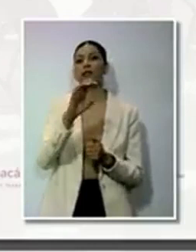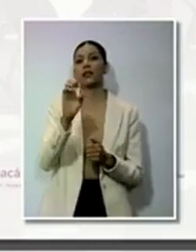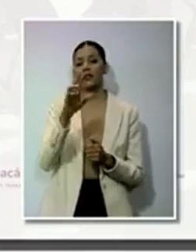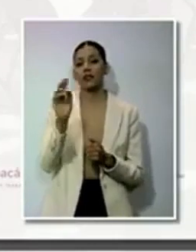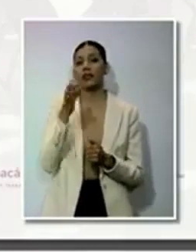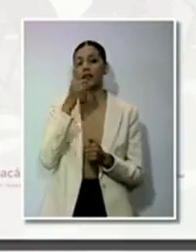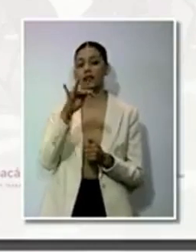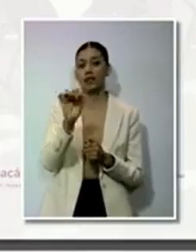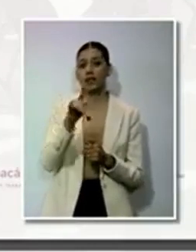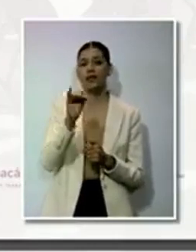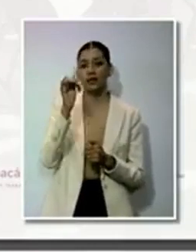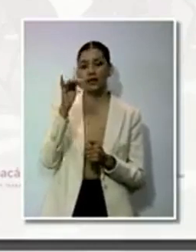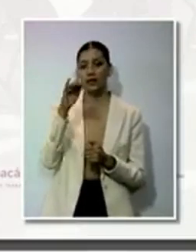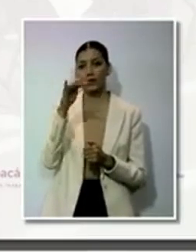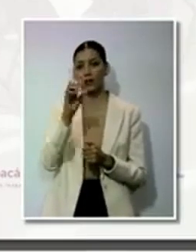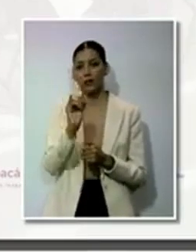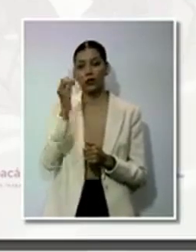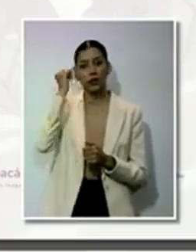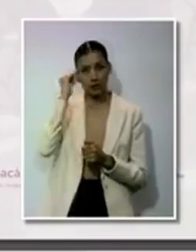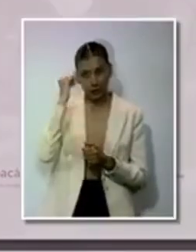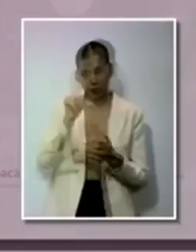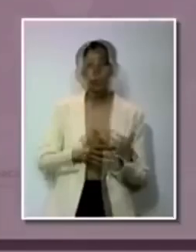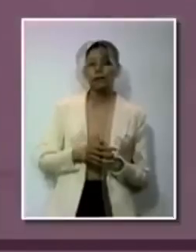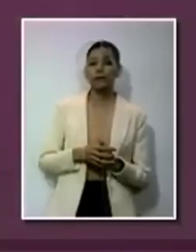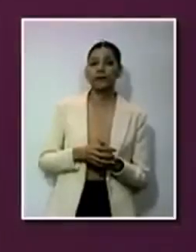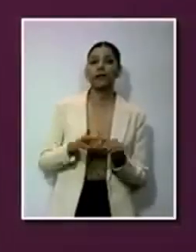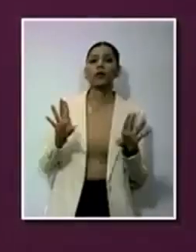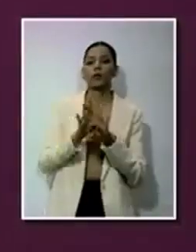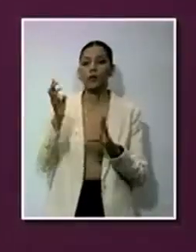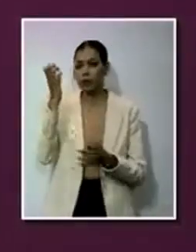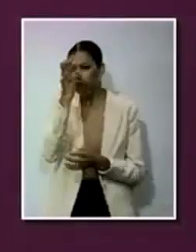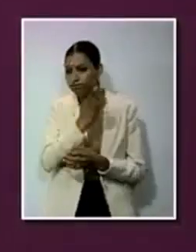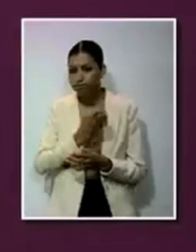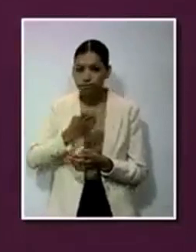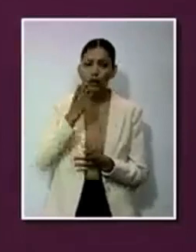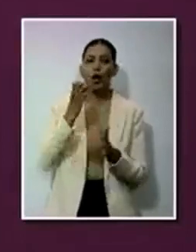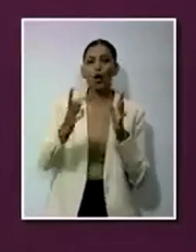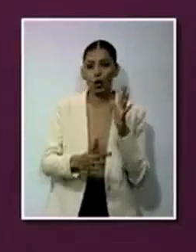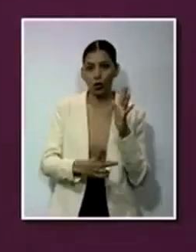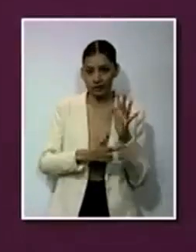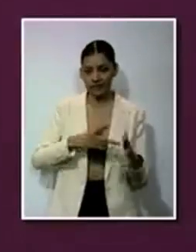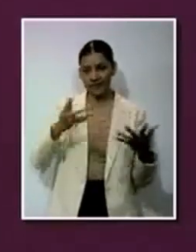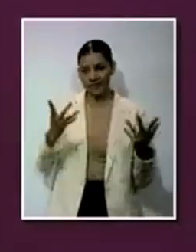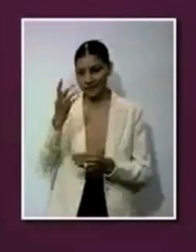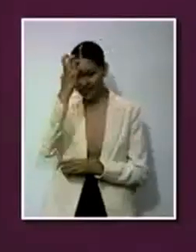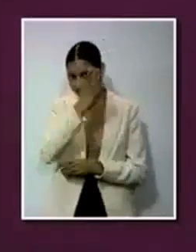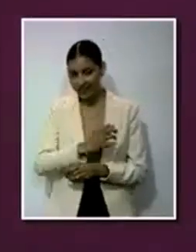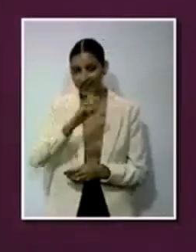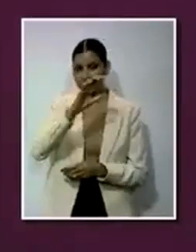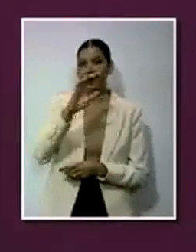Ceneval. Asimismo, la funcionaria estatal señaló que 4 escuelas se han deslindado de la Organización de Escuelas Normales del Estado de